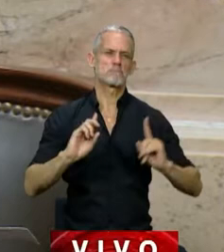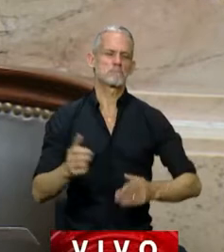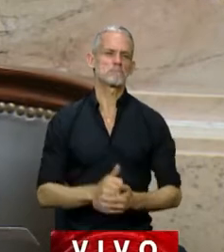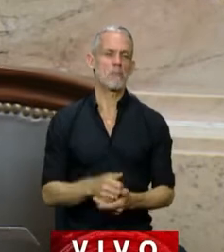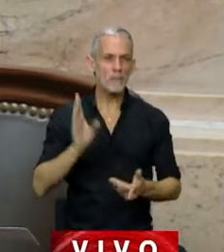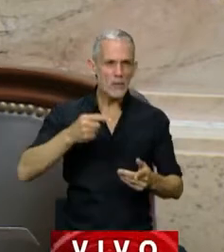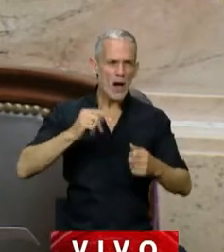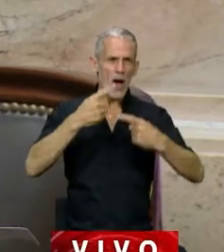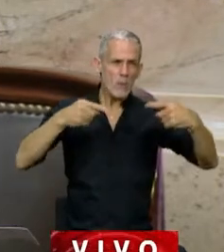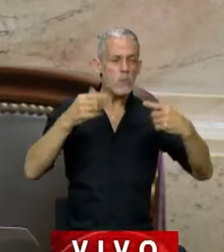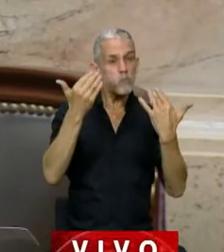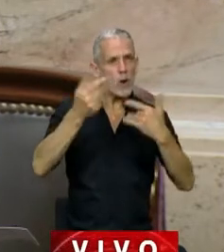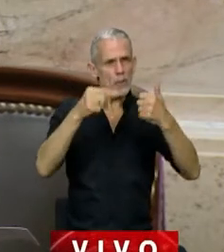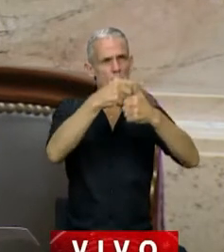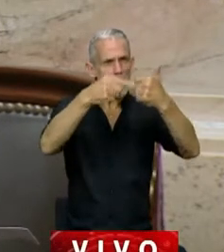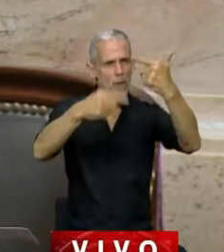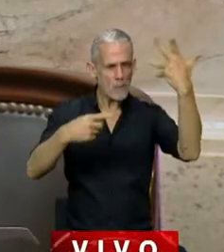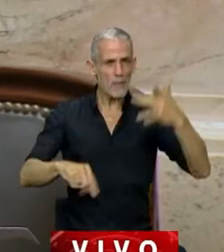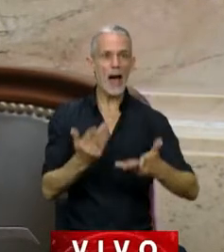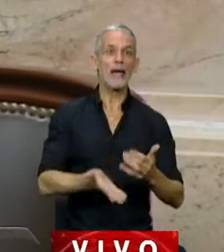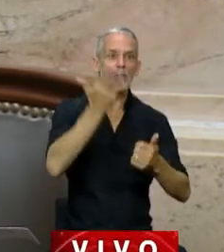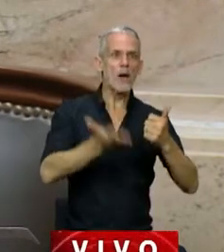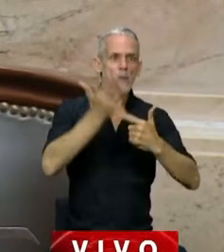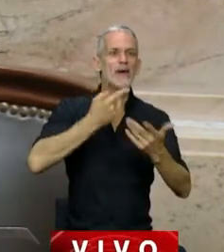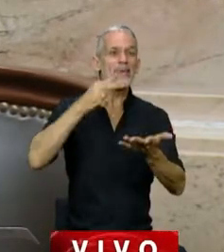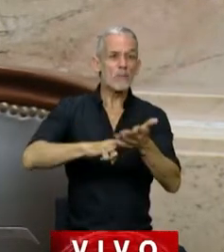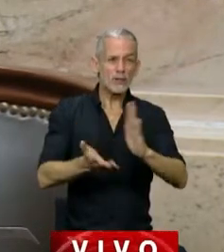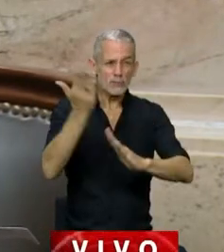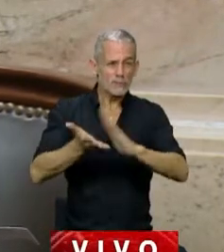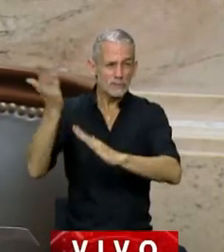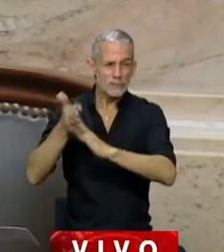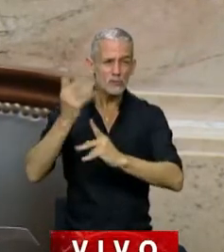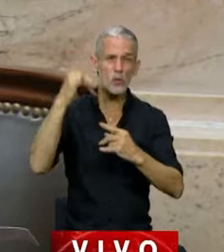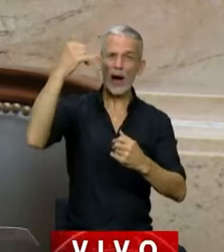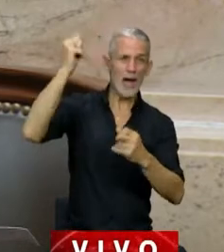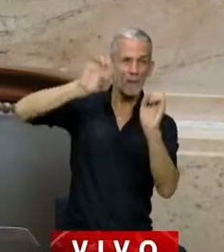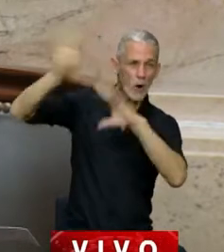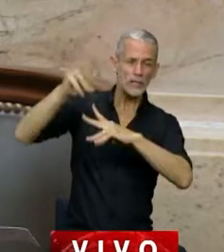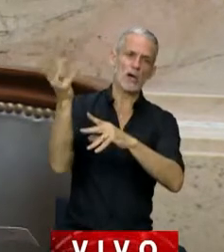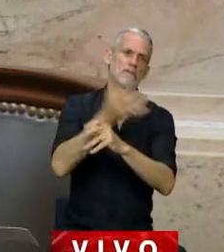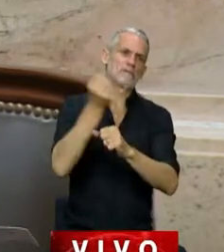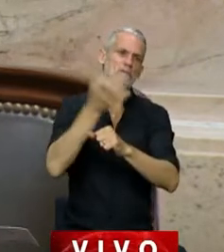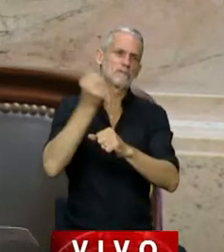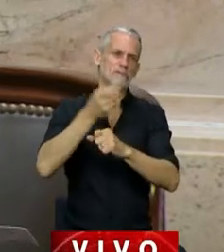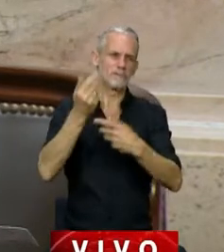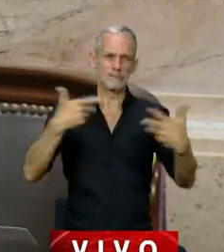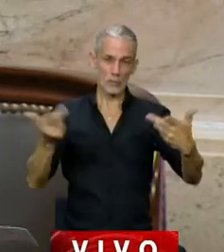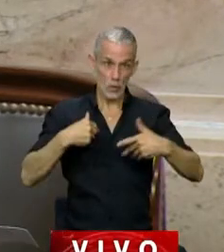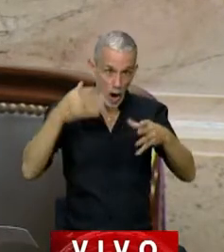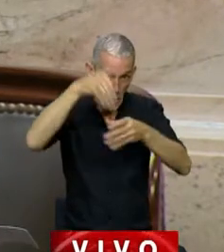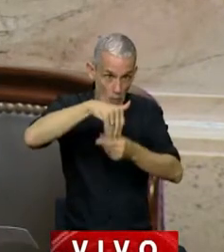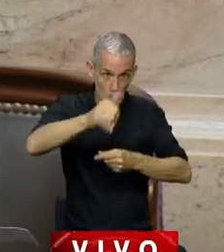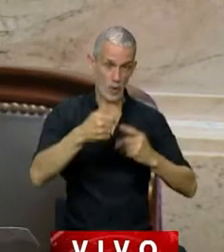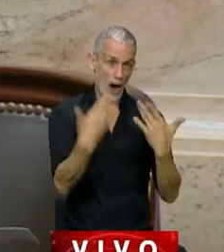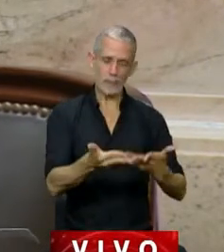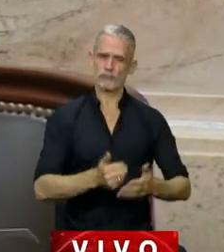una catarata de posibilidades de suba de impuestos y de retenciones, algo que no apoyaremos de ninguna manera.